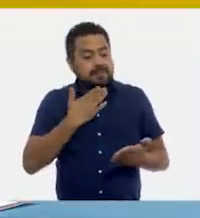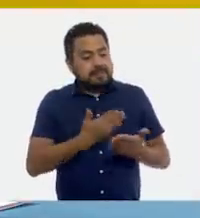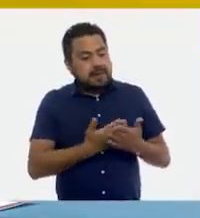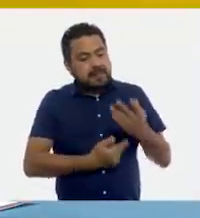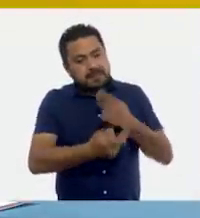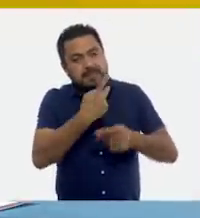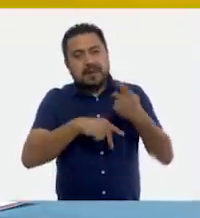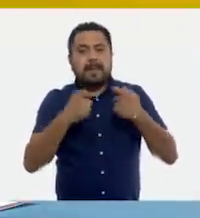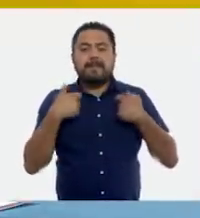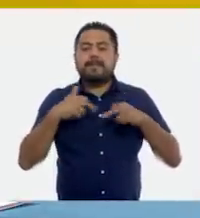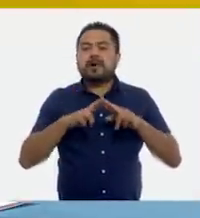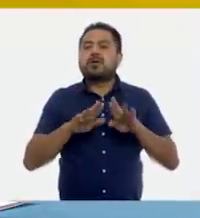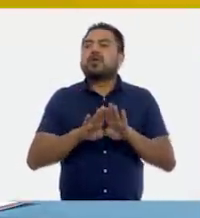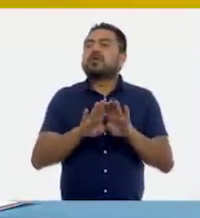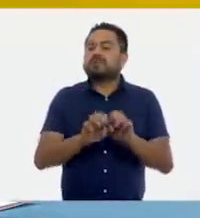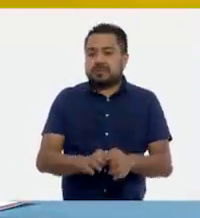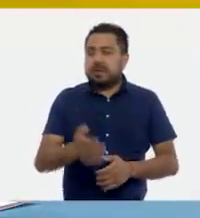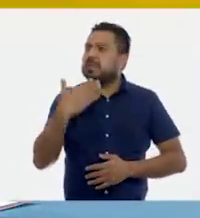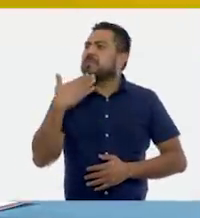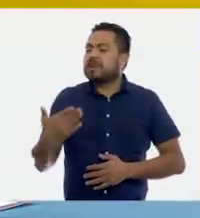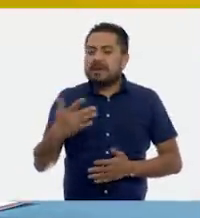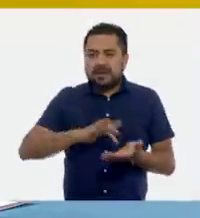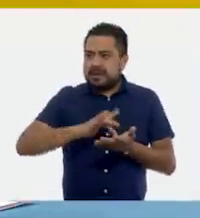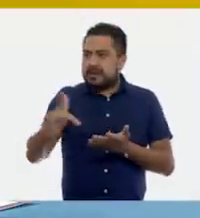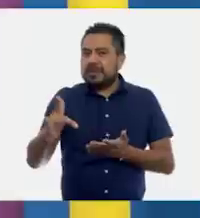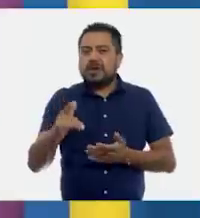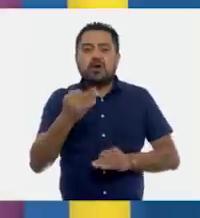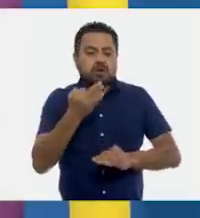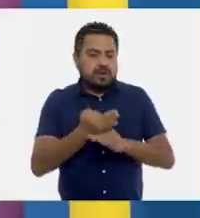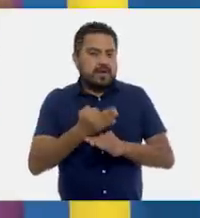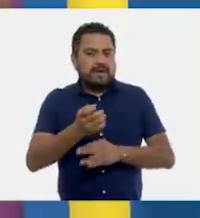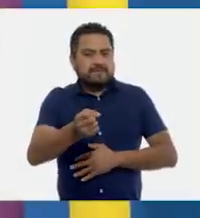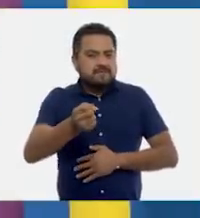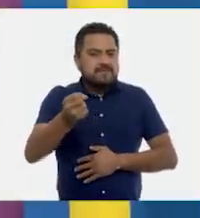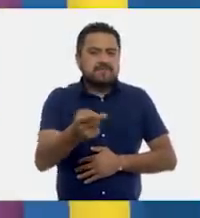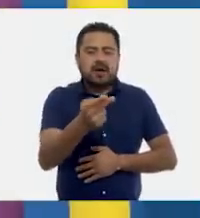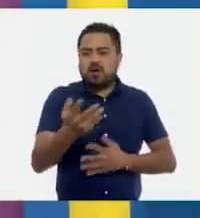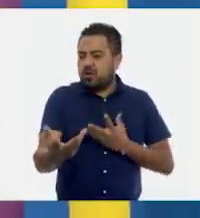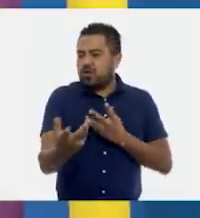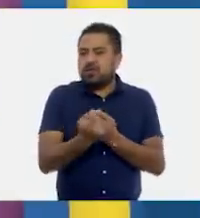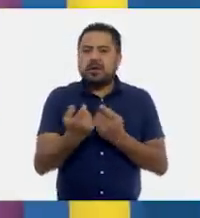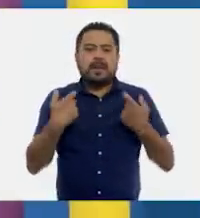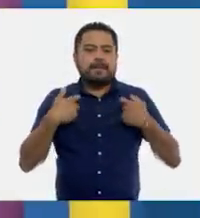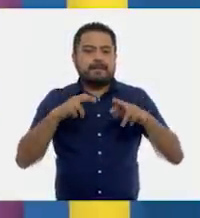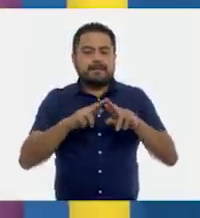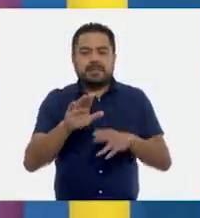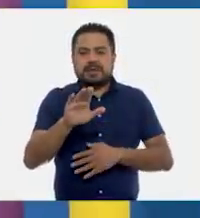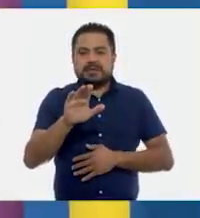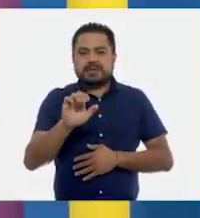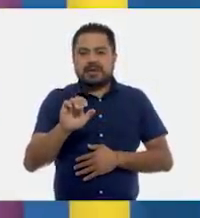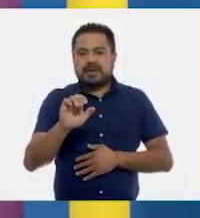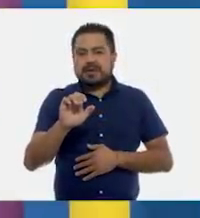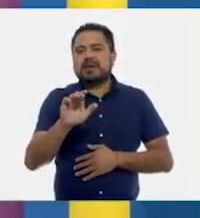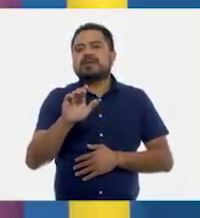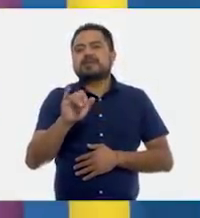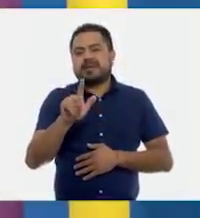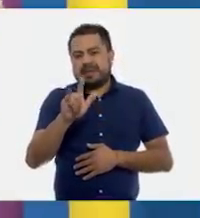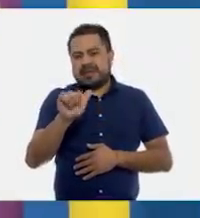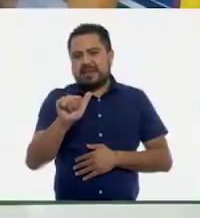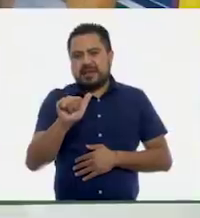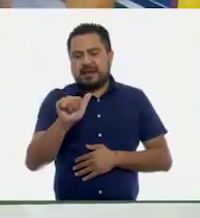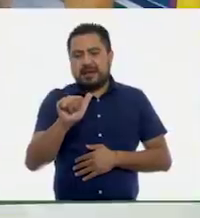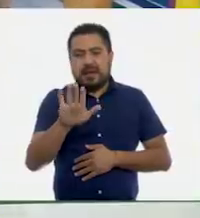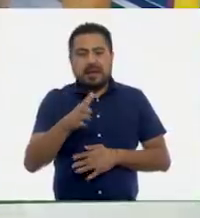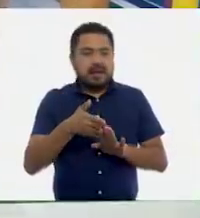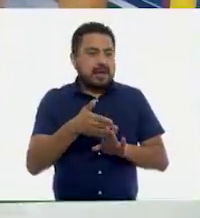maestra, ¿cómo está? Gracias, Larisa. ¿Bien? ¿Y tú? Hoy tenemos la fortuna de tener con nosotros a la maestra Cecilia. Y